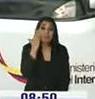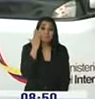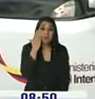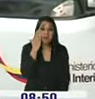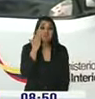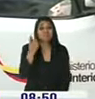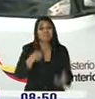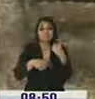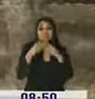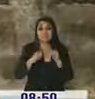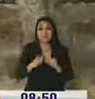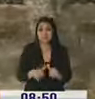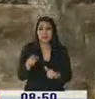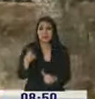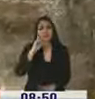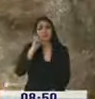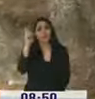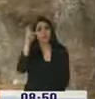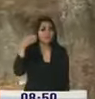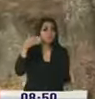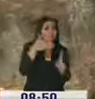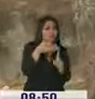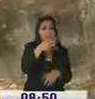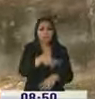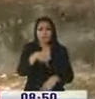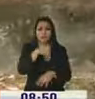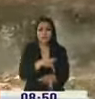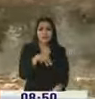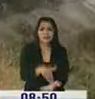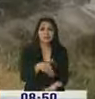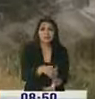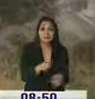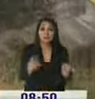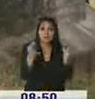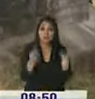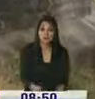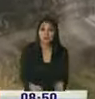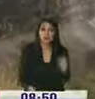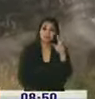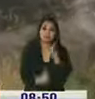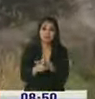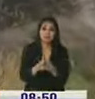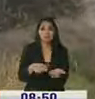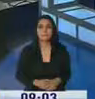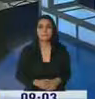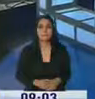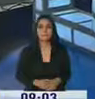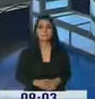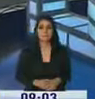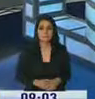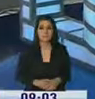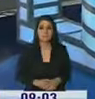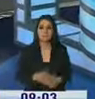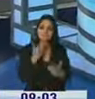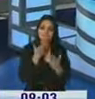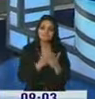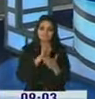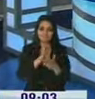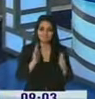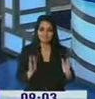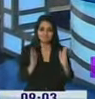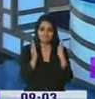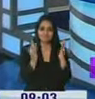ilusión de ser una gran profesional, pero todo se truncó cuando la muerte le sorprendió cerca del plantel educativo donde estudió. Muchísimas gracias por